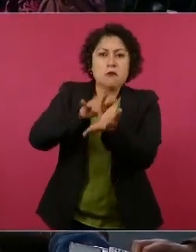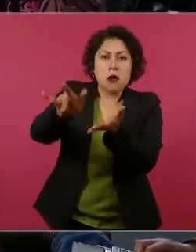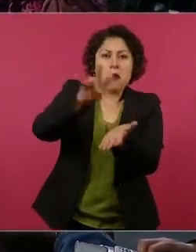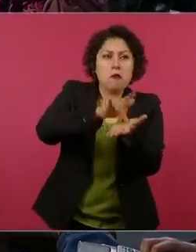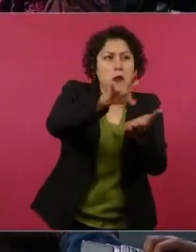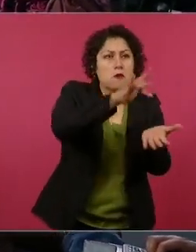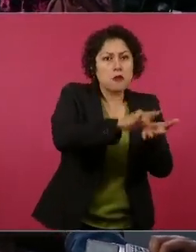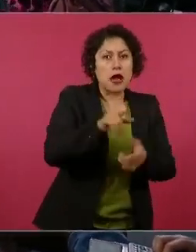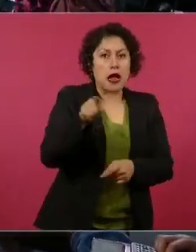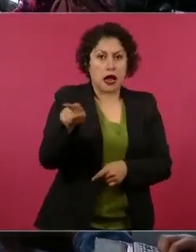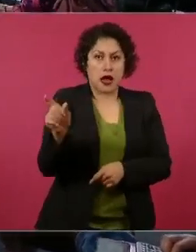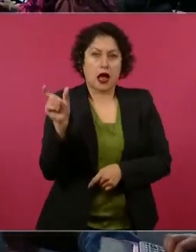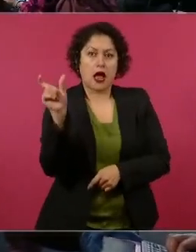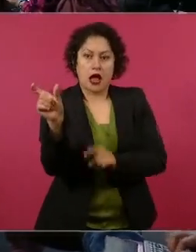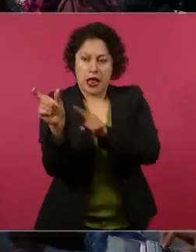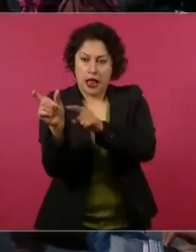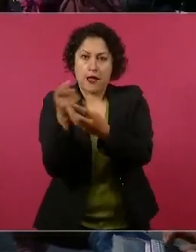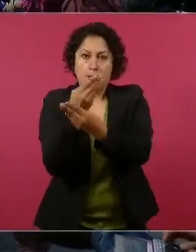que